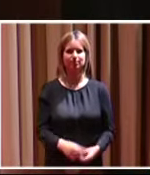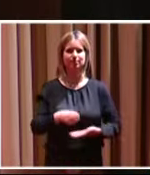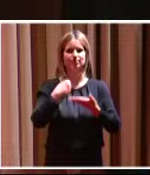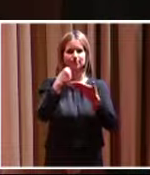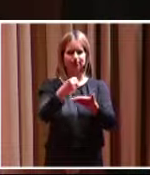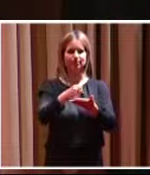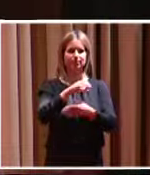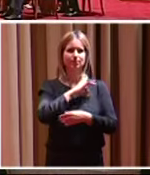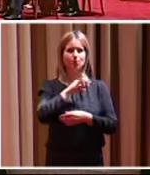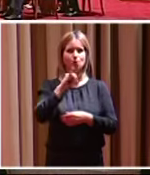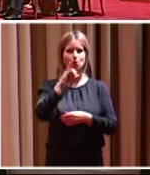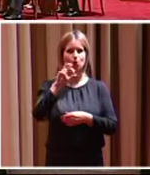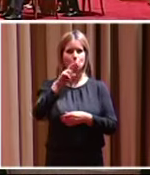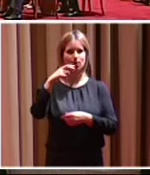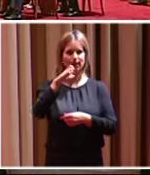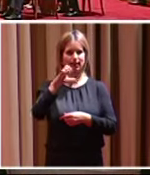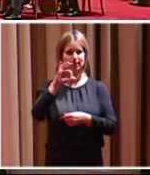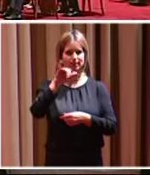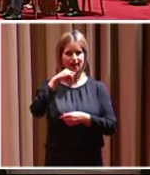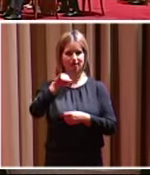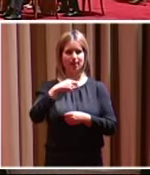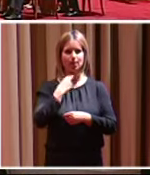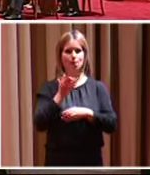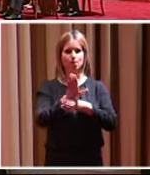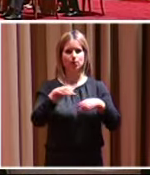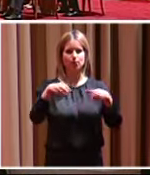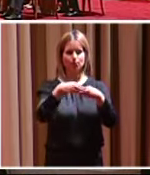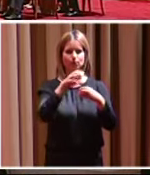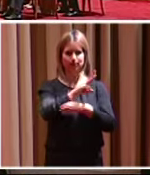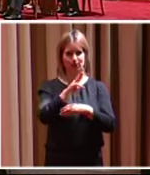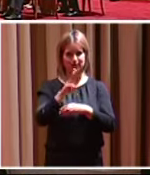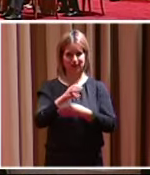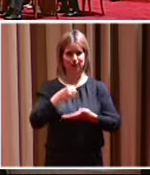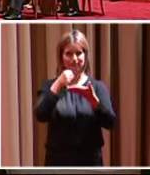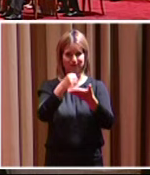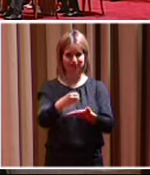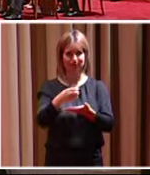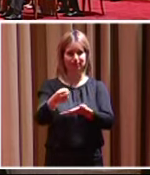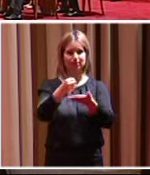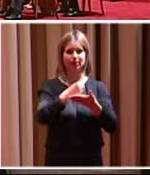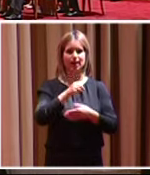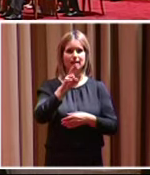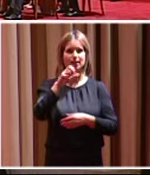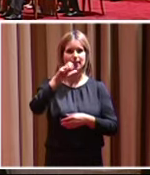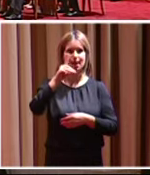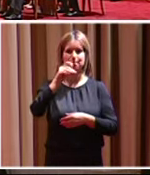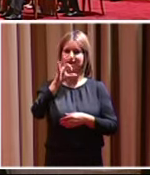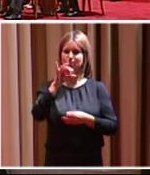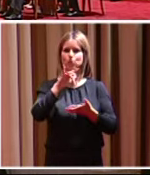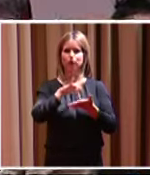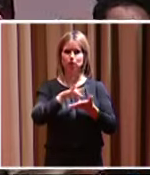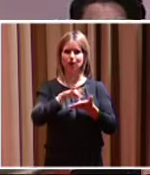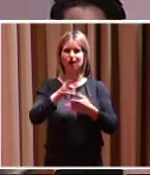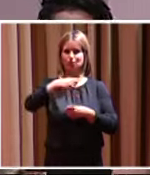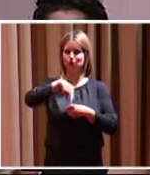Entrega don Jorge Saavedra, portavoz del Grupo Municipal del Partido Popular. Doña Remedios se encuentra con